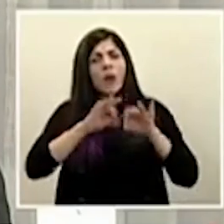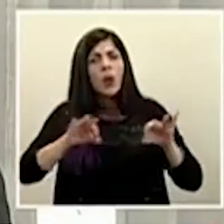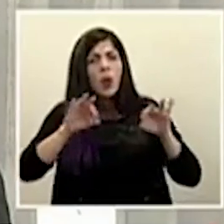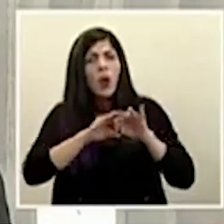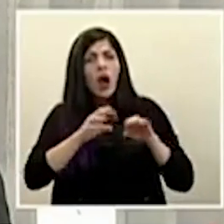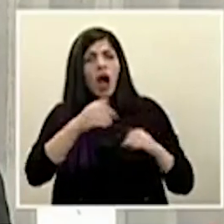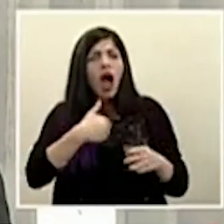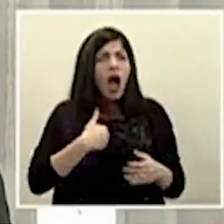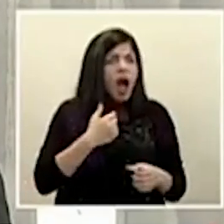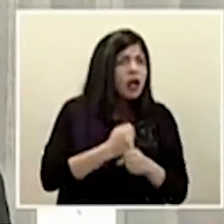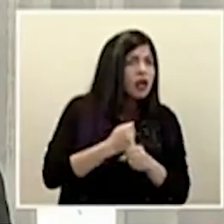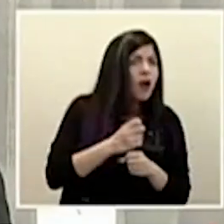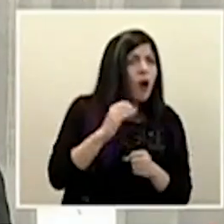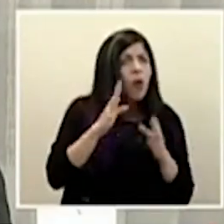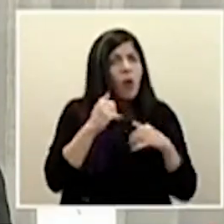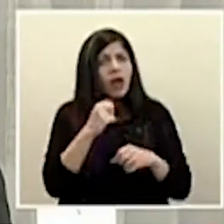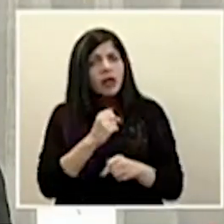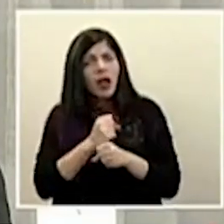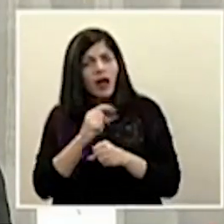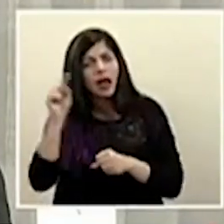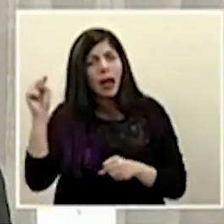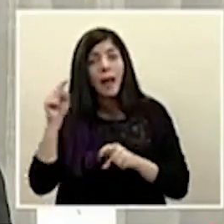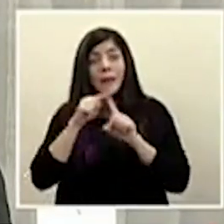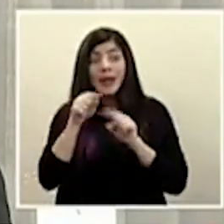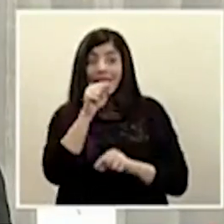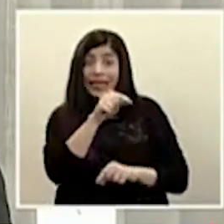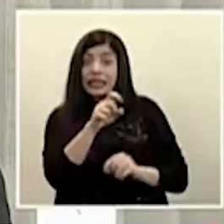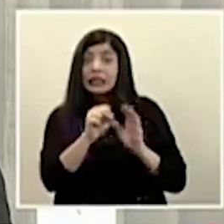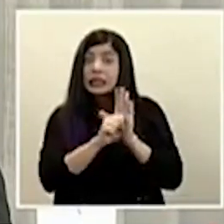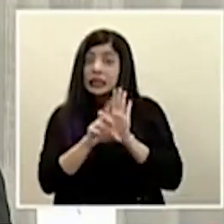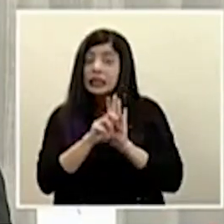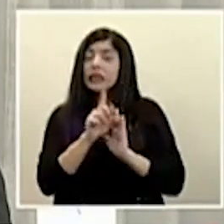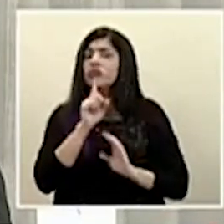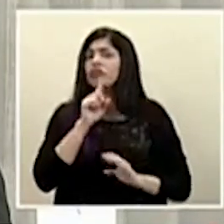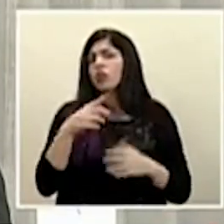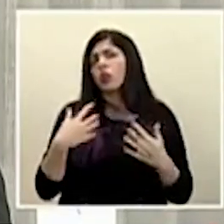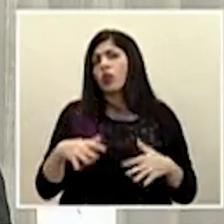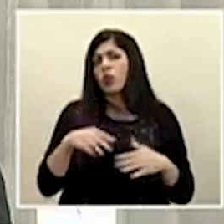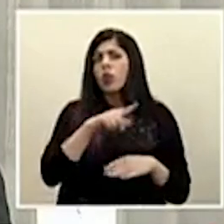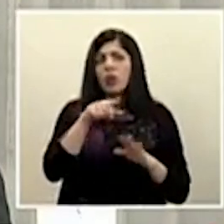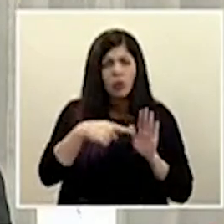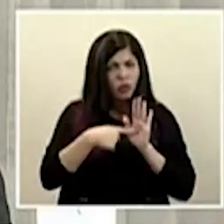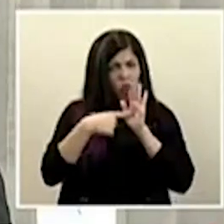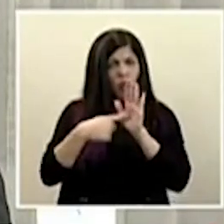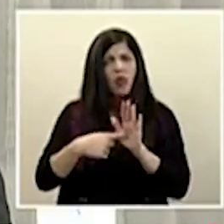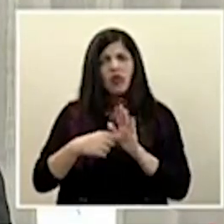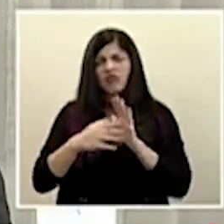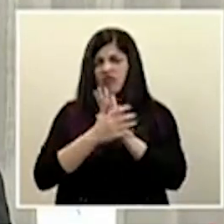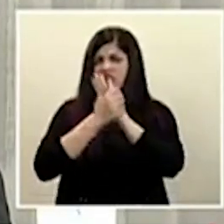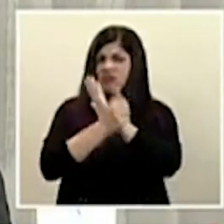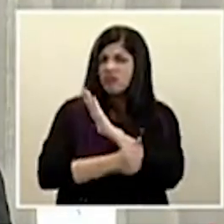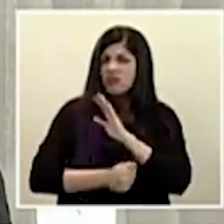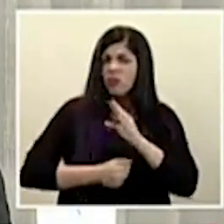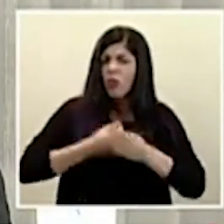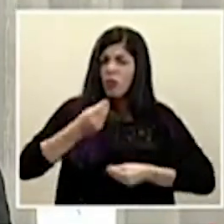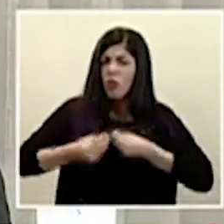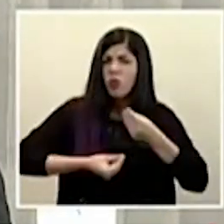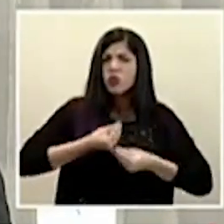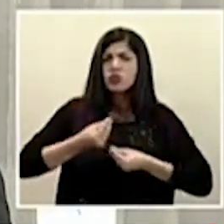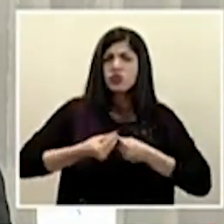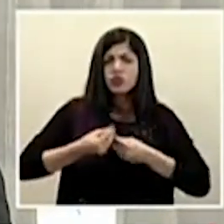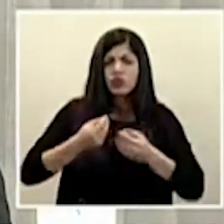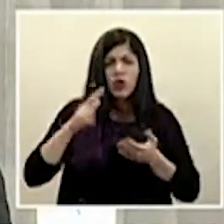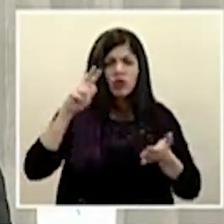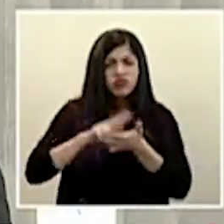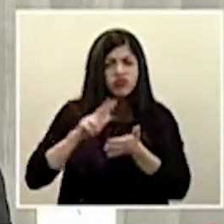había trabajo del todo o no. Pero esta asamblea legislativa ciertamente ha demostrado una gran capacidad de producir proyectos